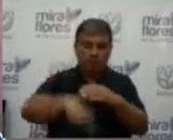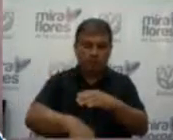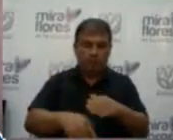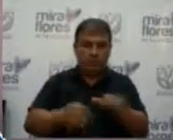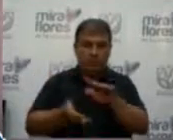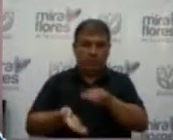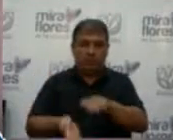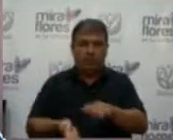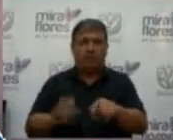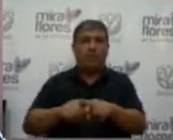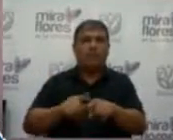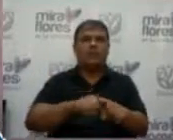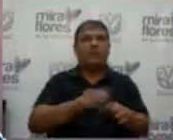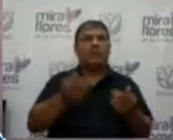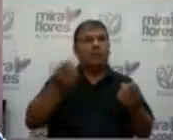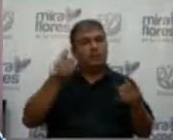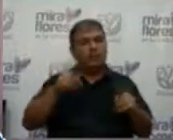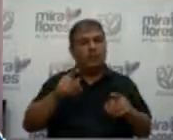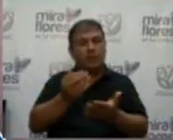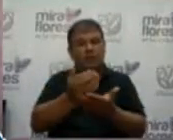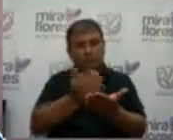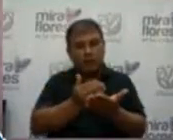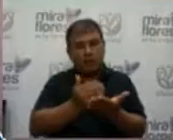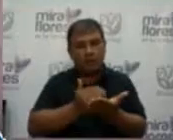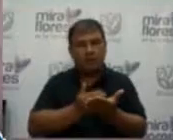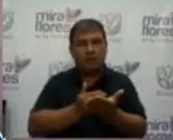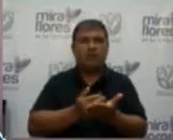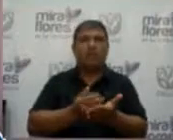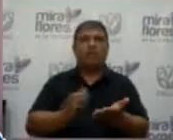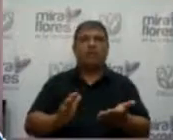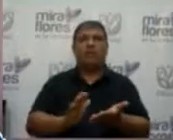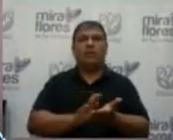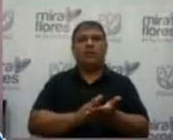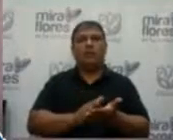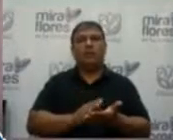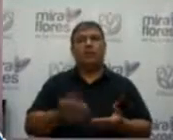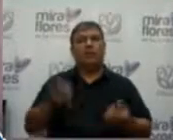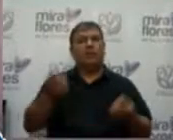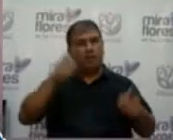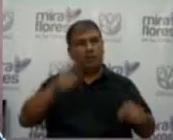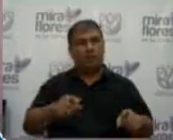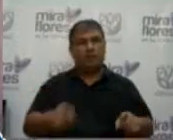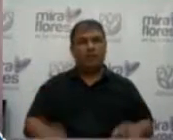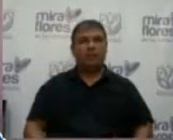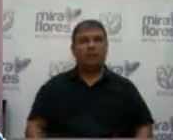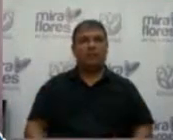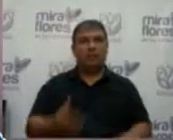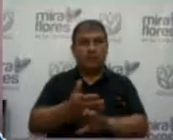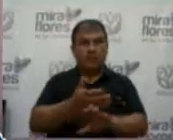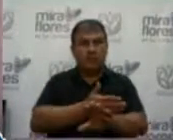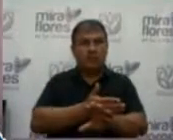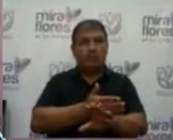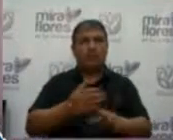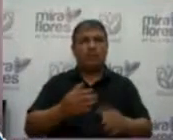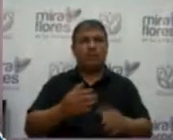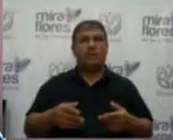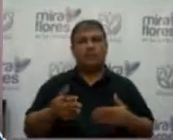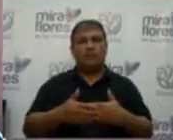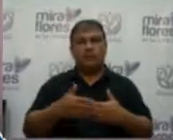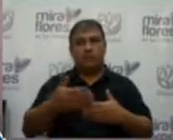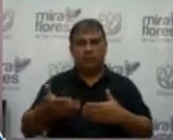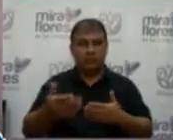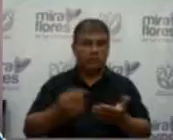existentes en Miraflores, acorde con las consideraciones expuestas en el presente acuerdo. Bien, antes de pasar